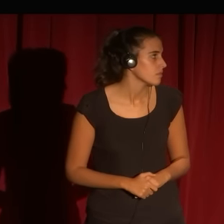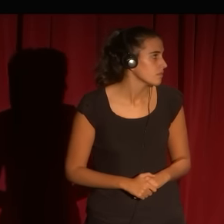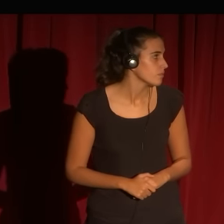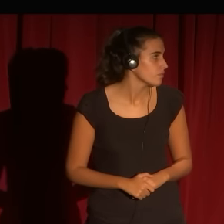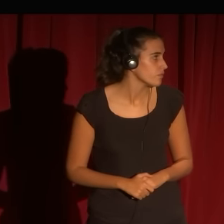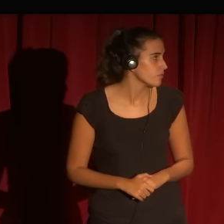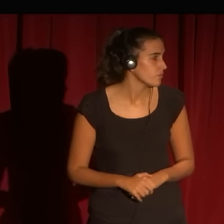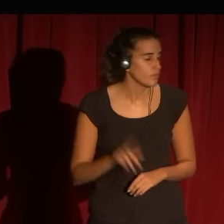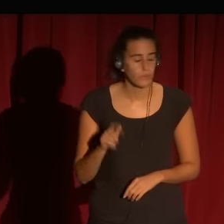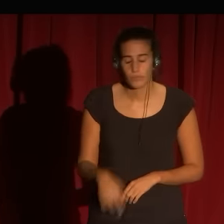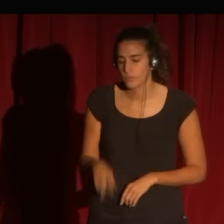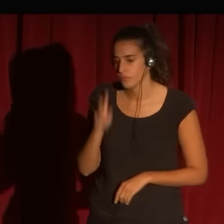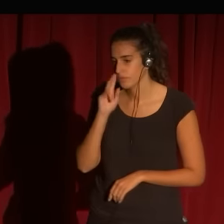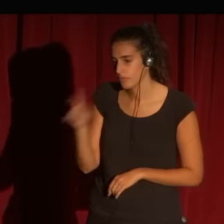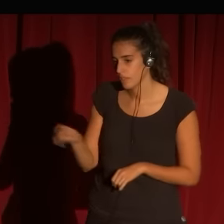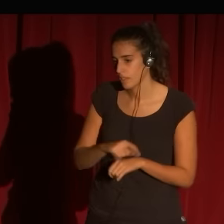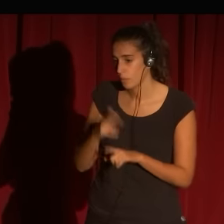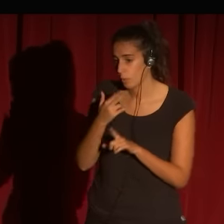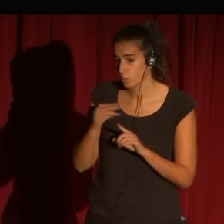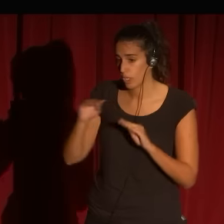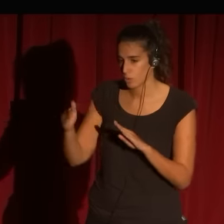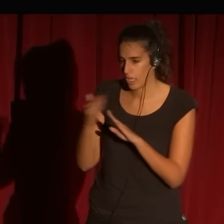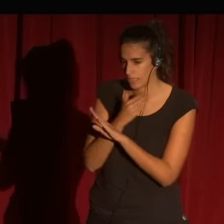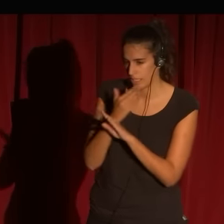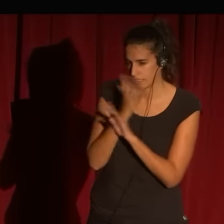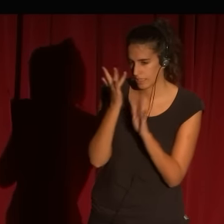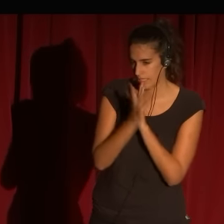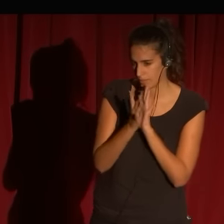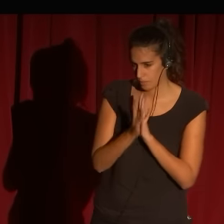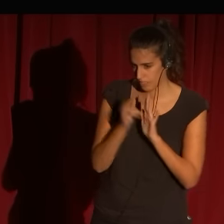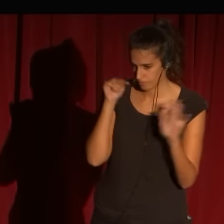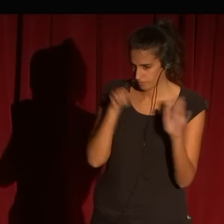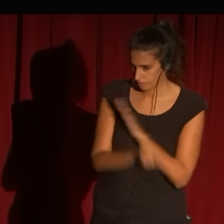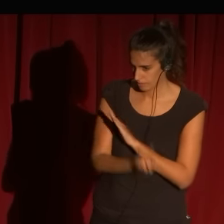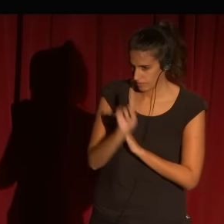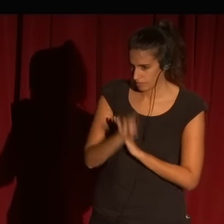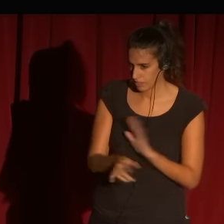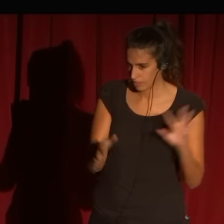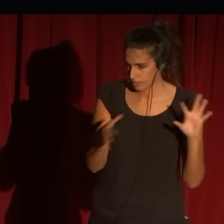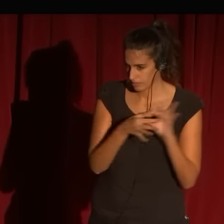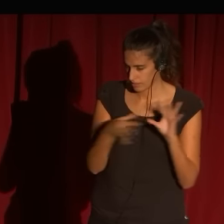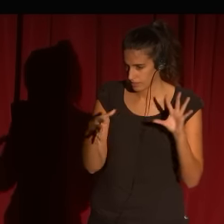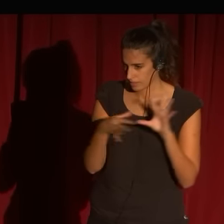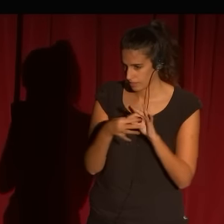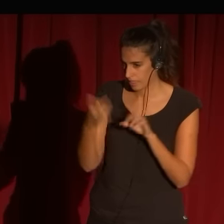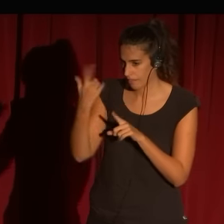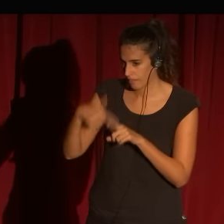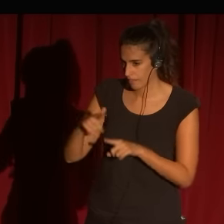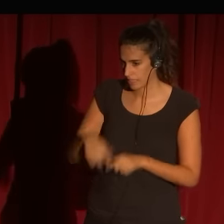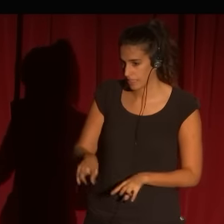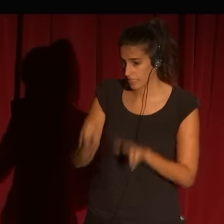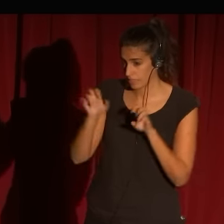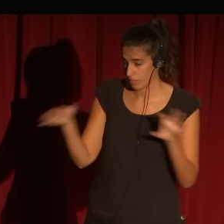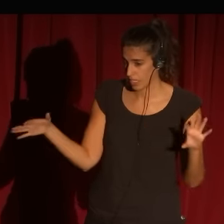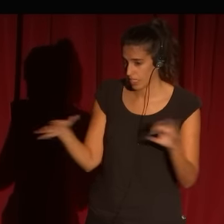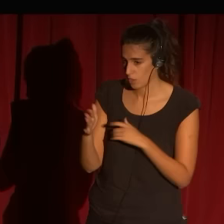precedentes del tipo de pintura que pintó ella y vamos a ir un poquito hilvanando distintas cuestiones que